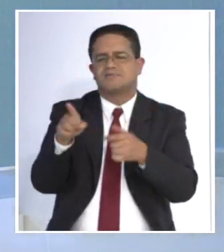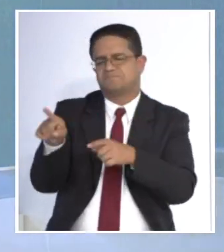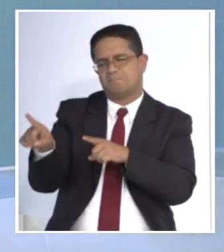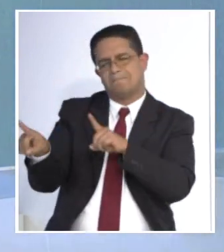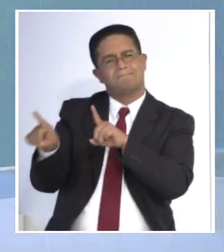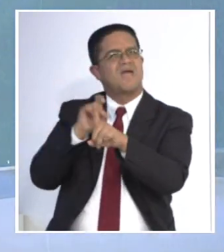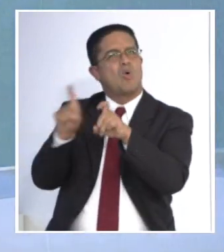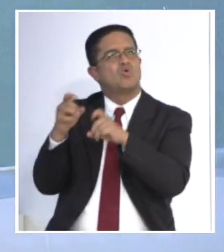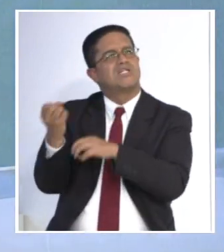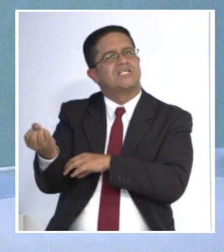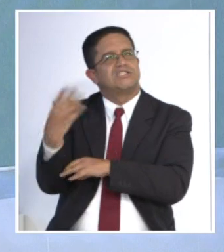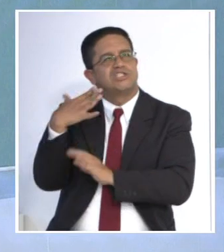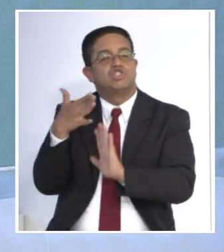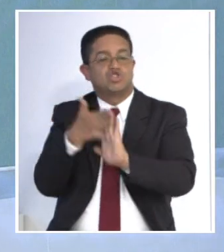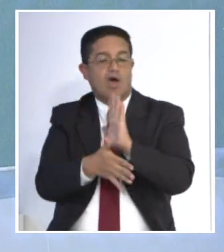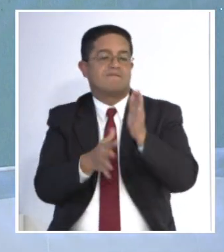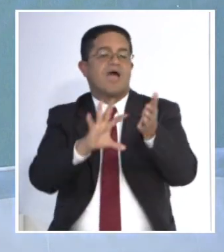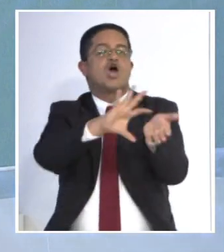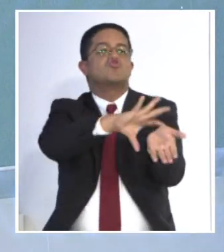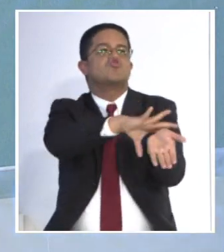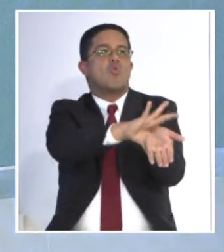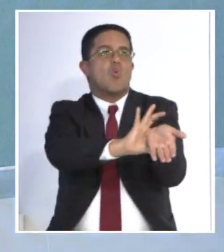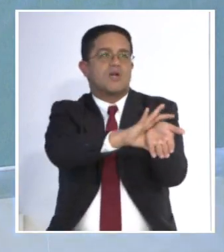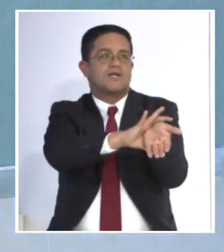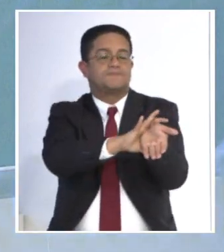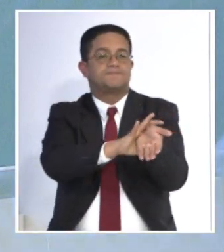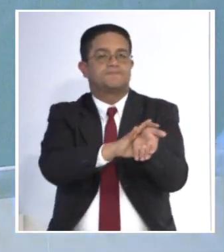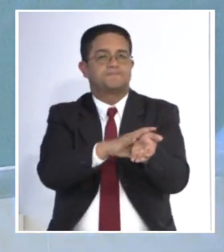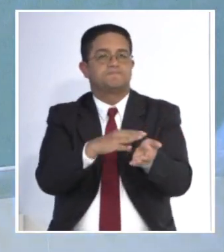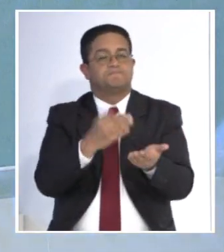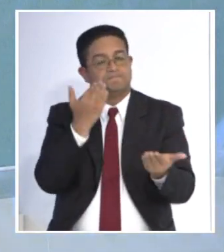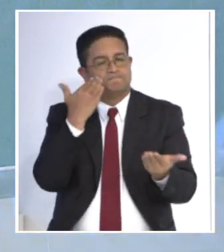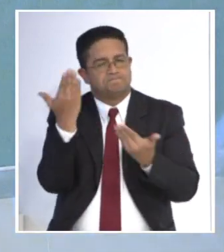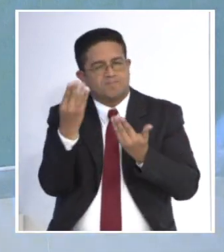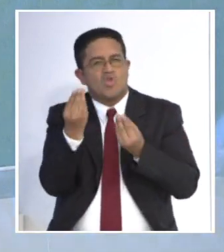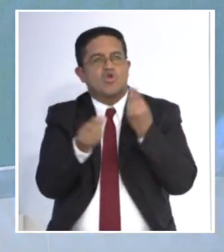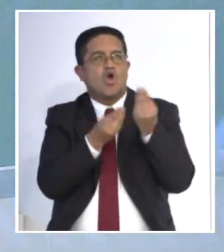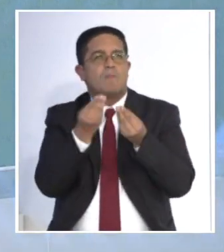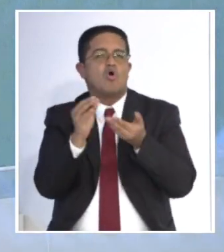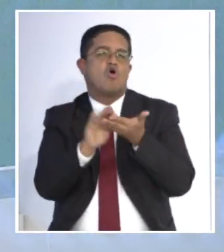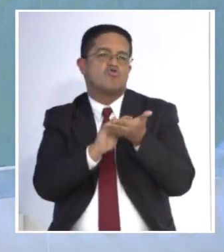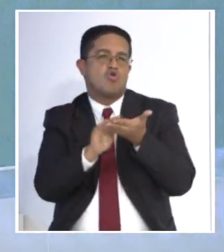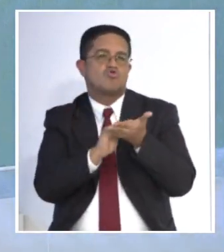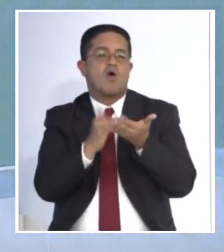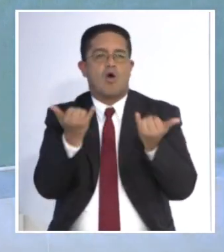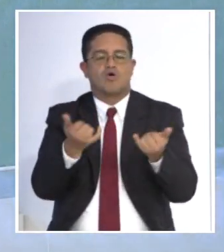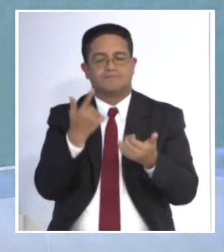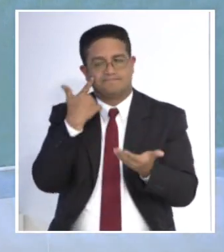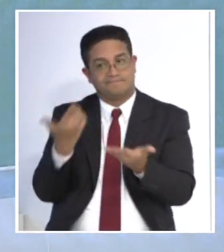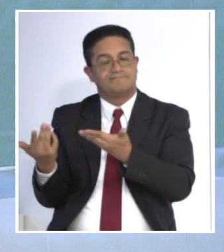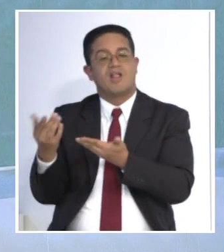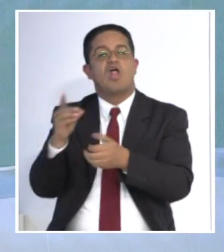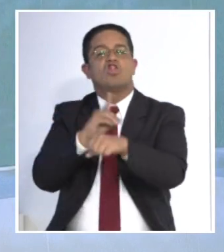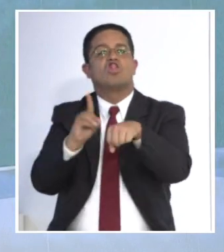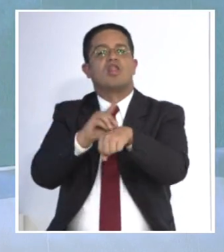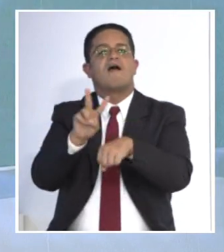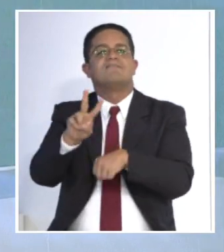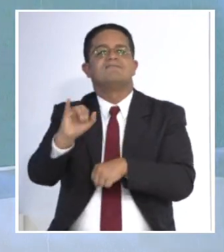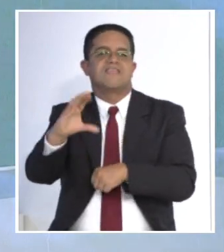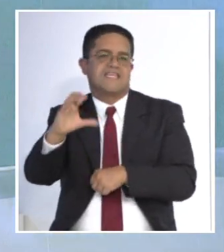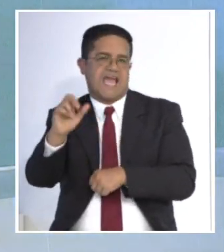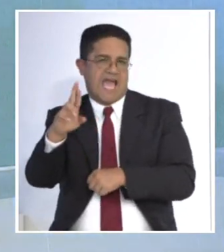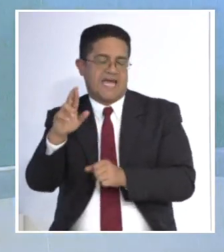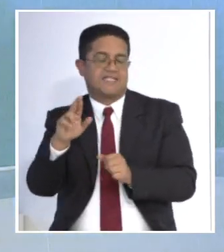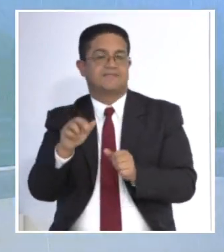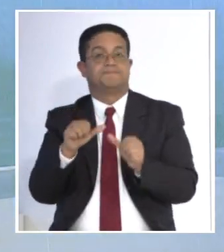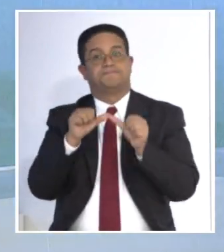están llegando está relacionada al túnel carpiano. Así que vamos a ver cuáles alternativas hay hoy en día. El doctor José Vicari nos seguirá